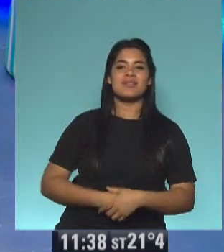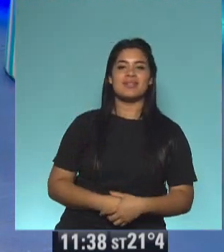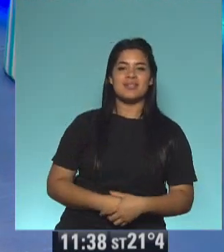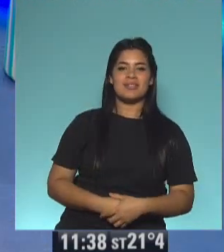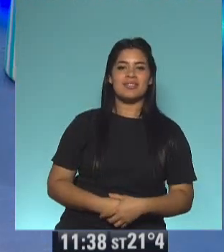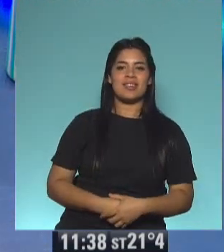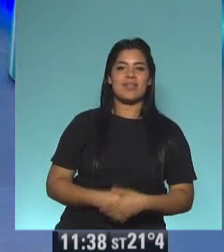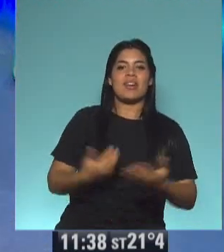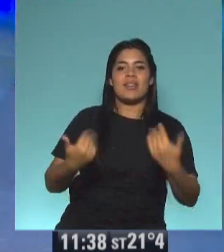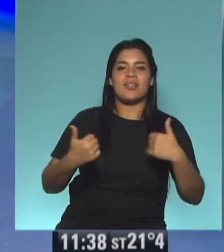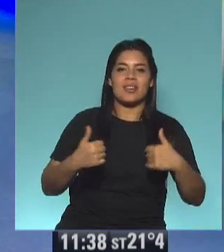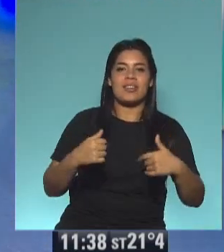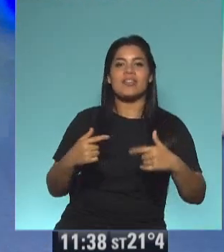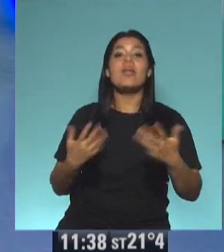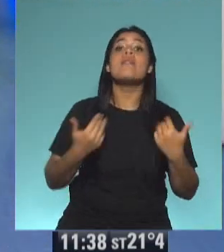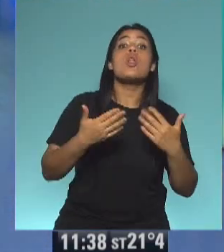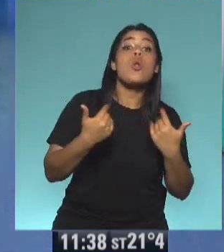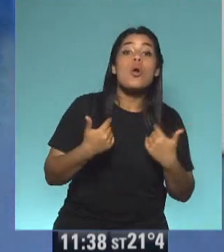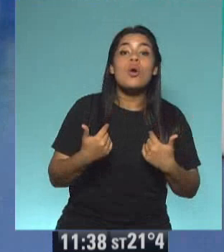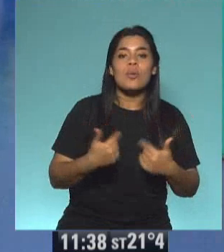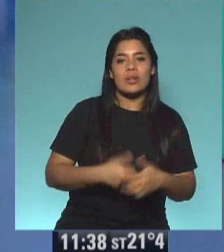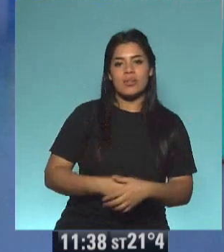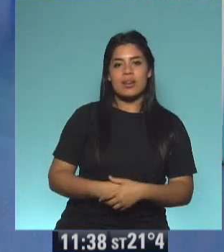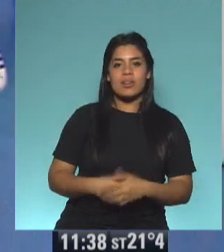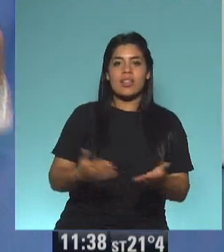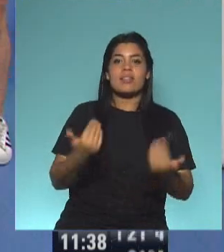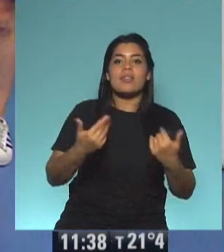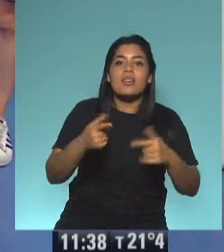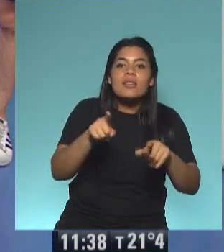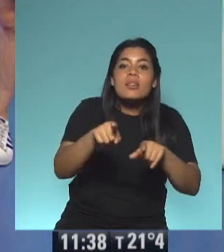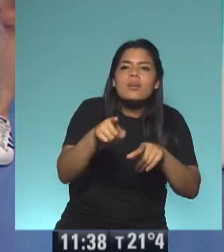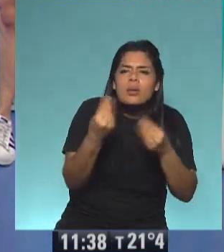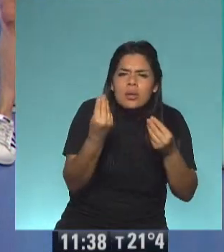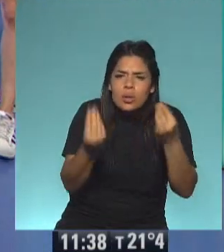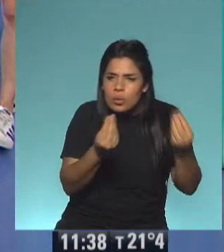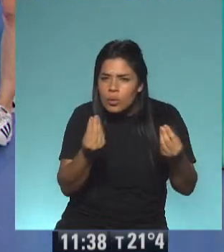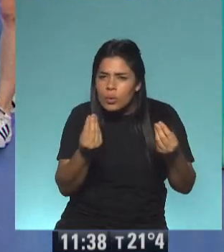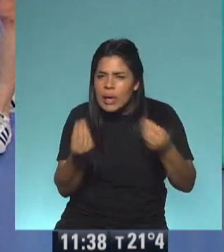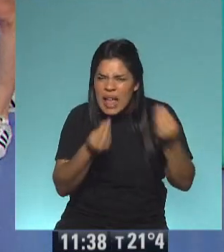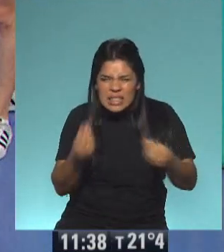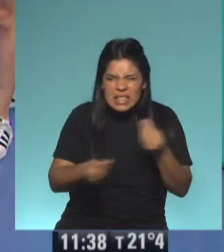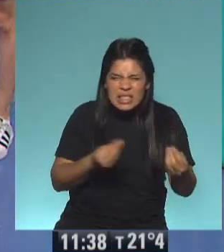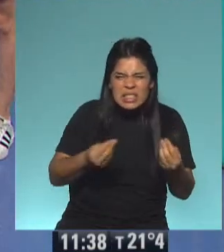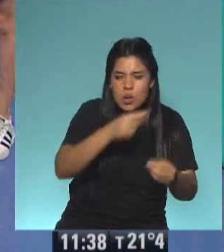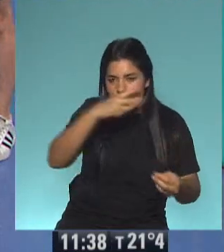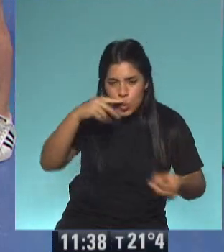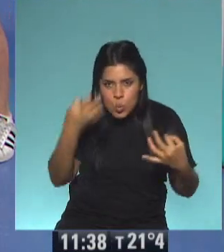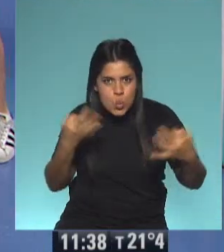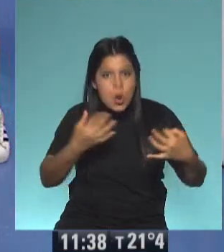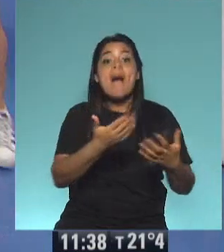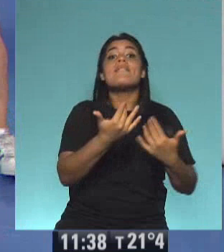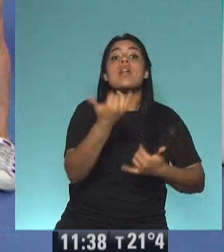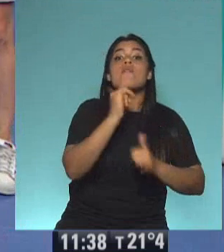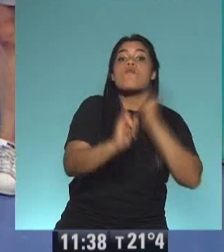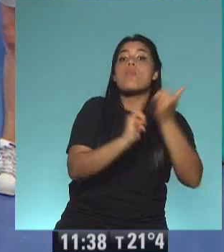¡Uy, señor Julia! ¡Bueno, huelo, bueno! Huelo, ¡se armó, se armó! ¿Cómo se huele? Emilia, ¿querés dar la primera pista? ¿Te